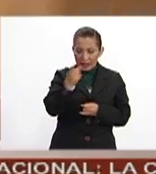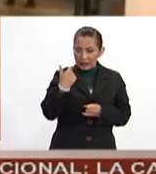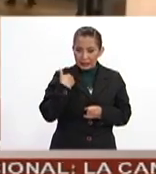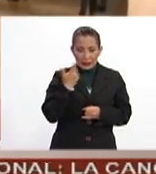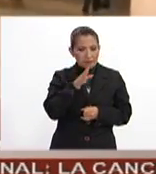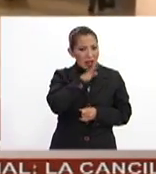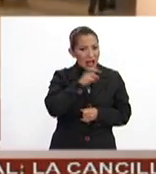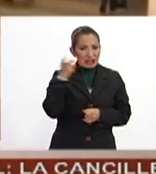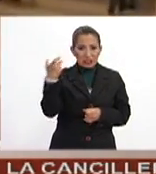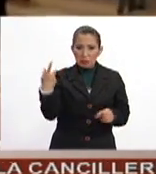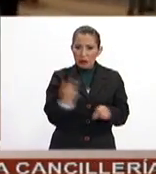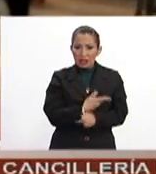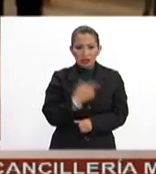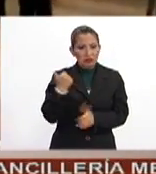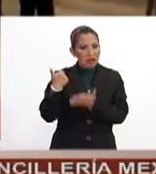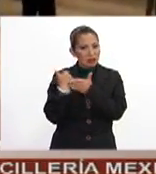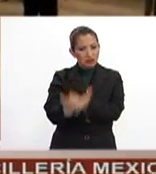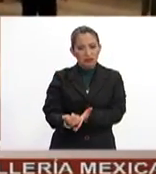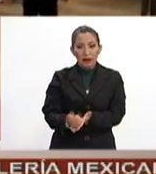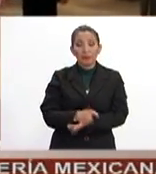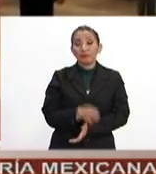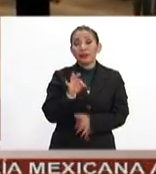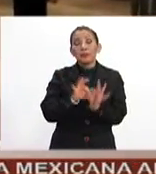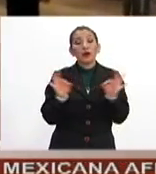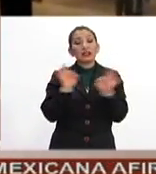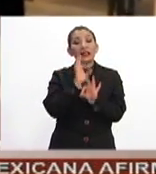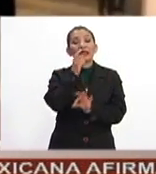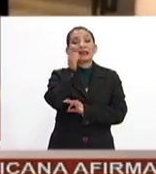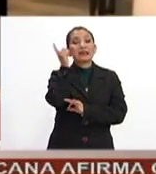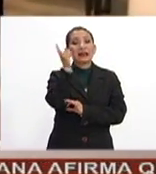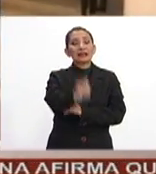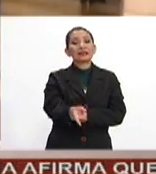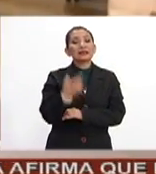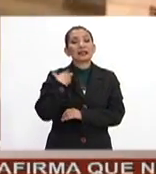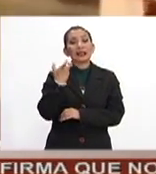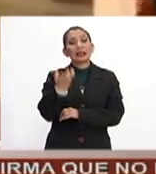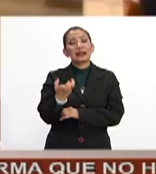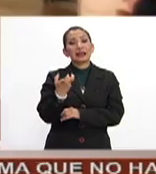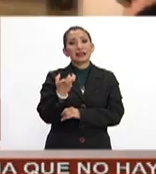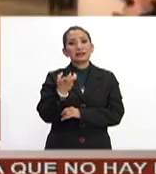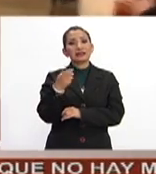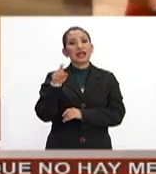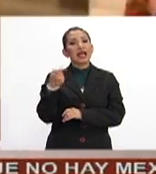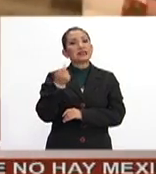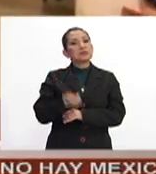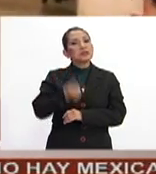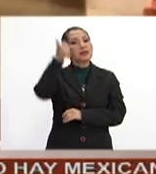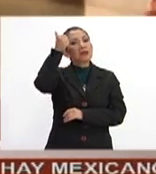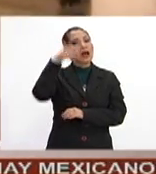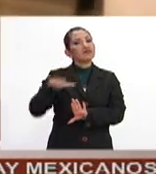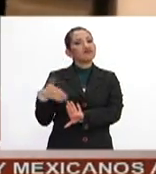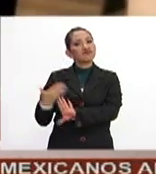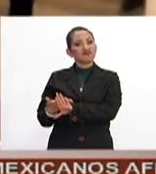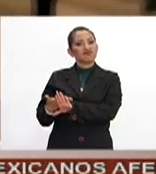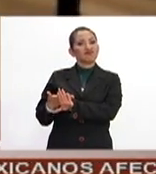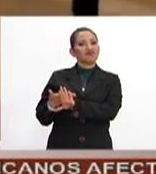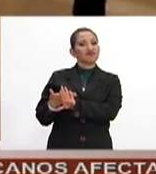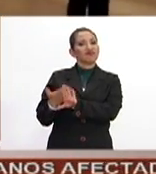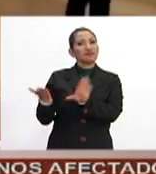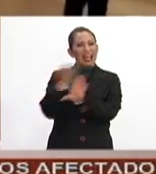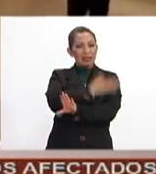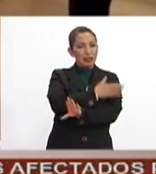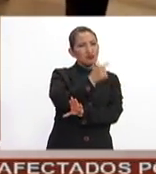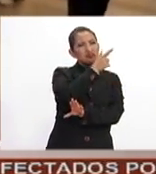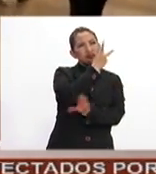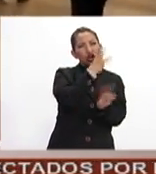su condena y su solidaridad. Lo que sí es importante señalar es que este es el primer atentado desde uno que